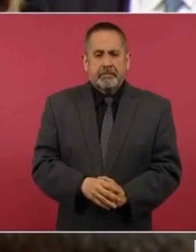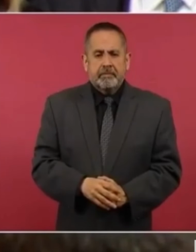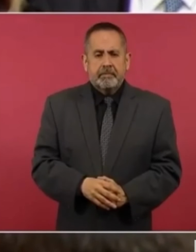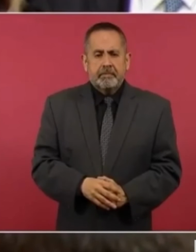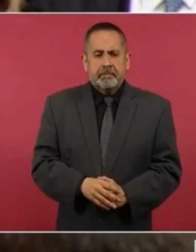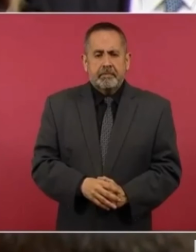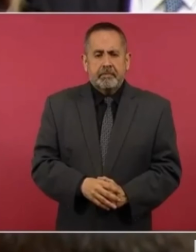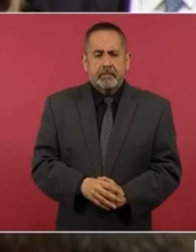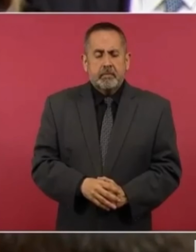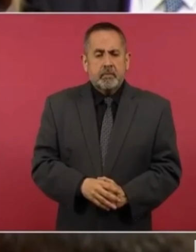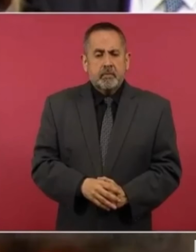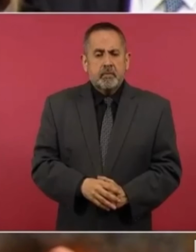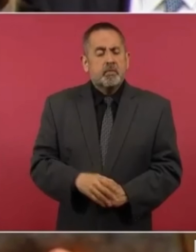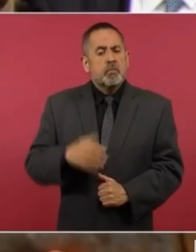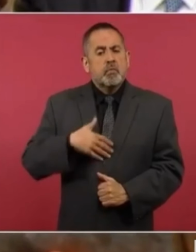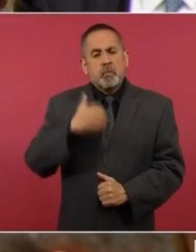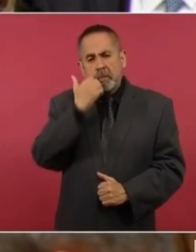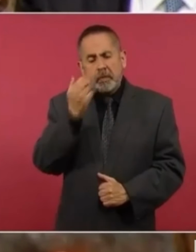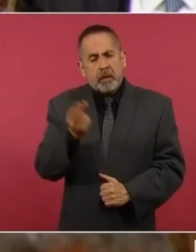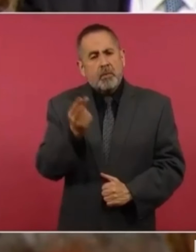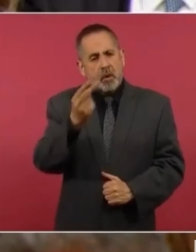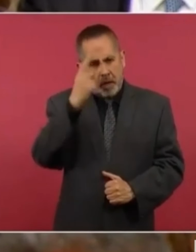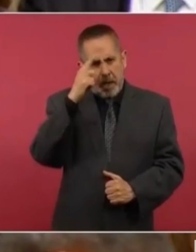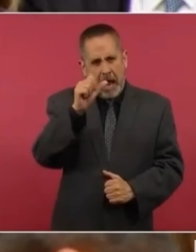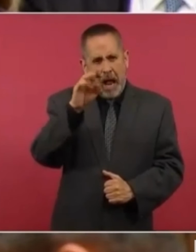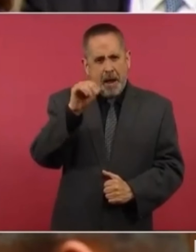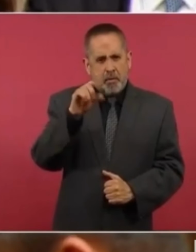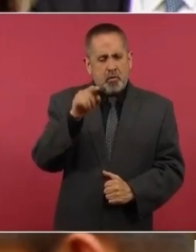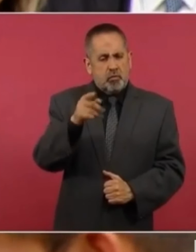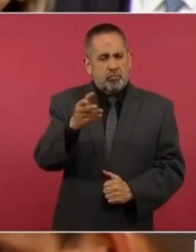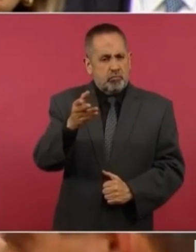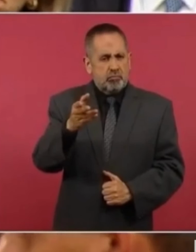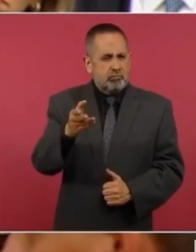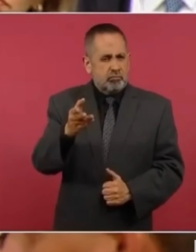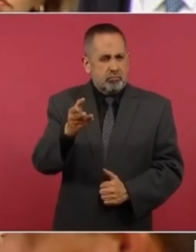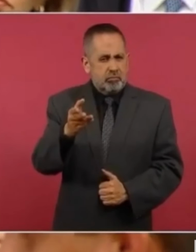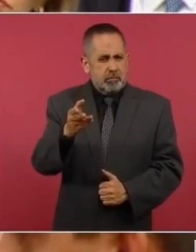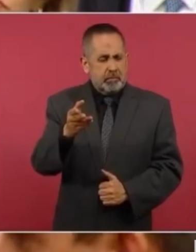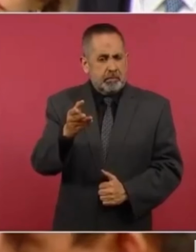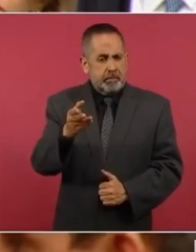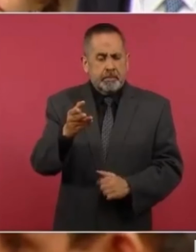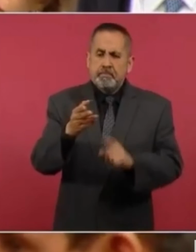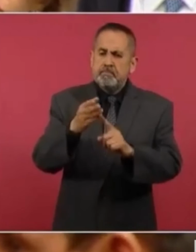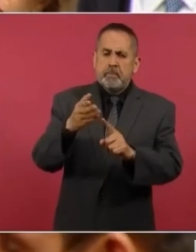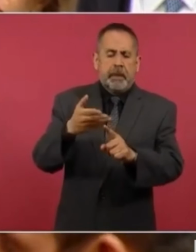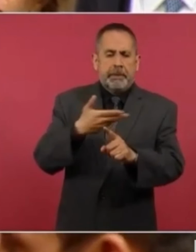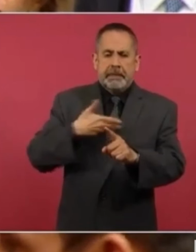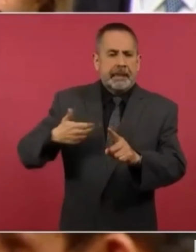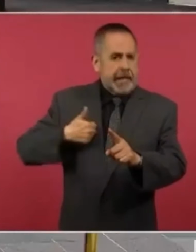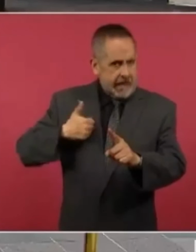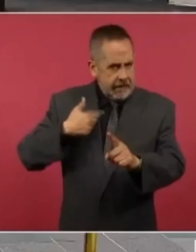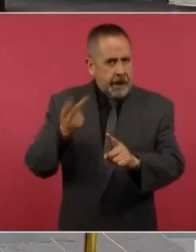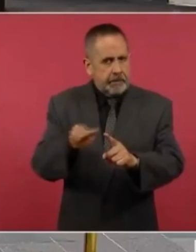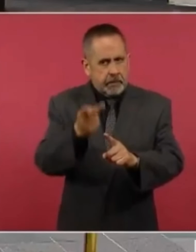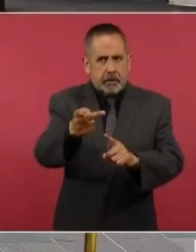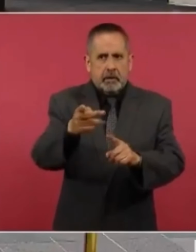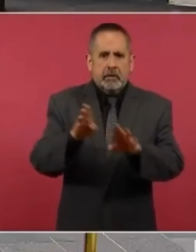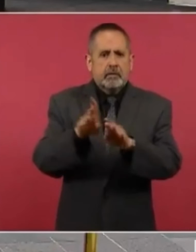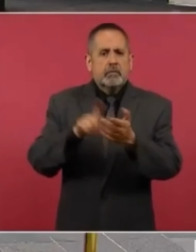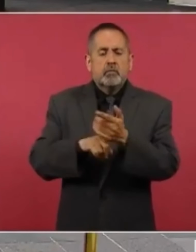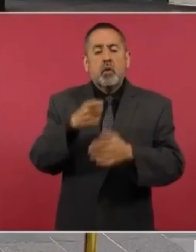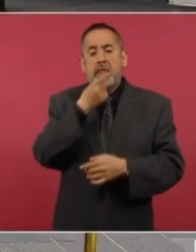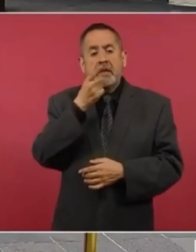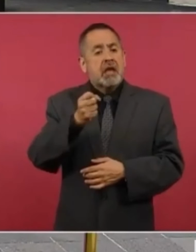Quiero preguntar, you said you would accept. Usted dijo que está dispuesto a aceptar a